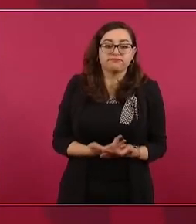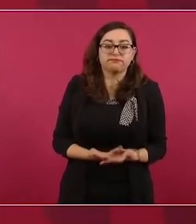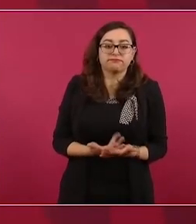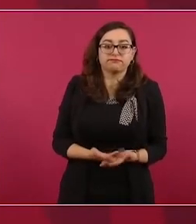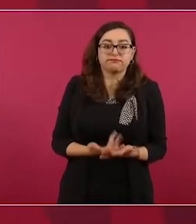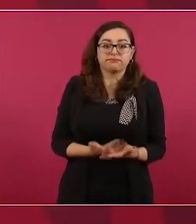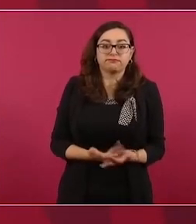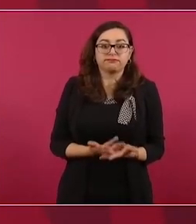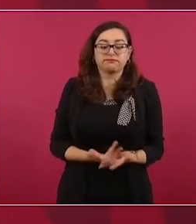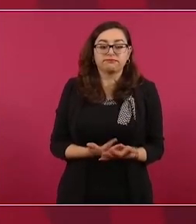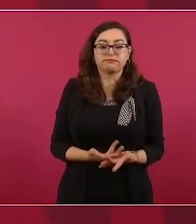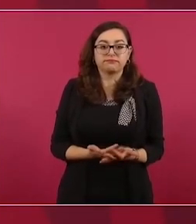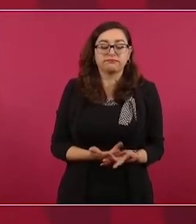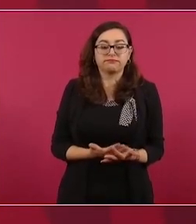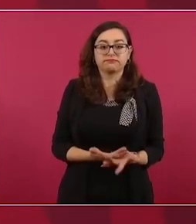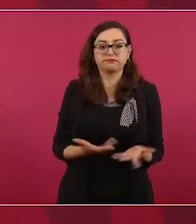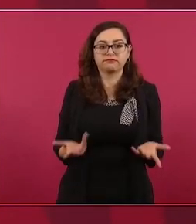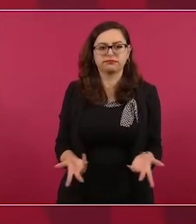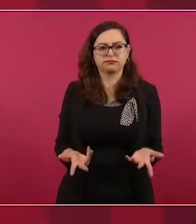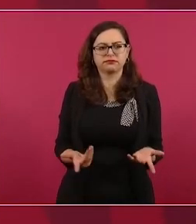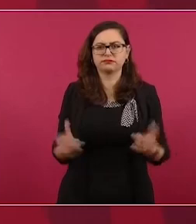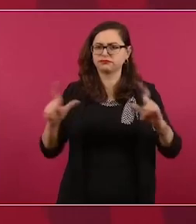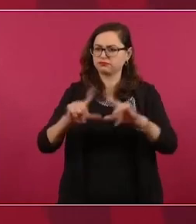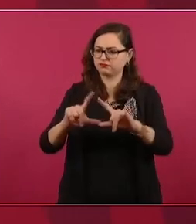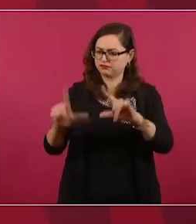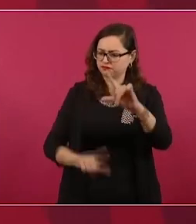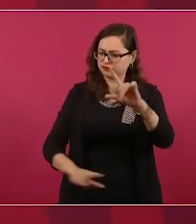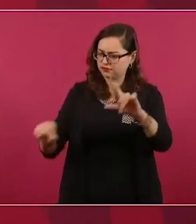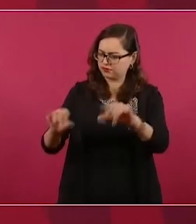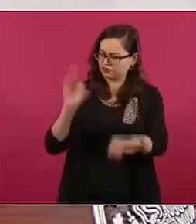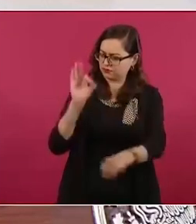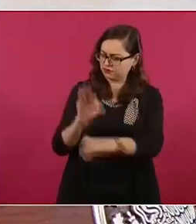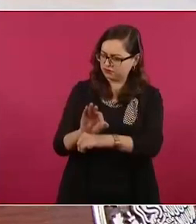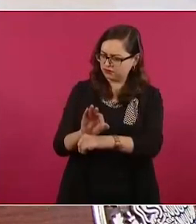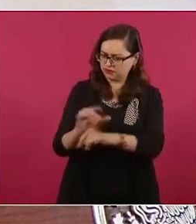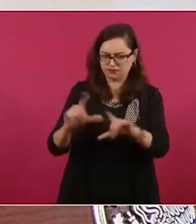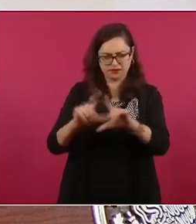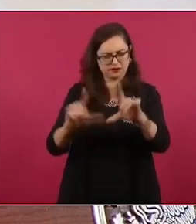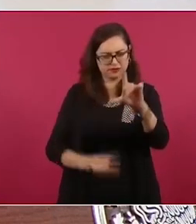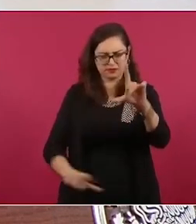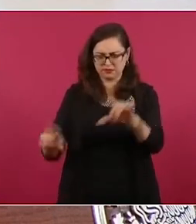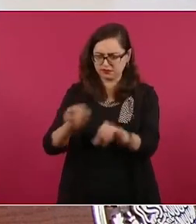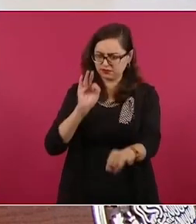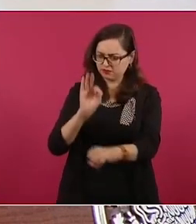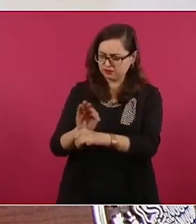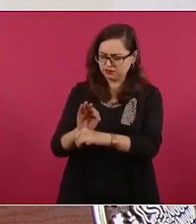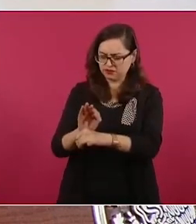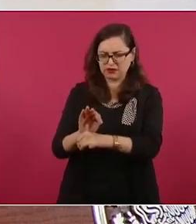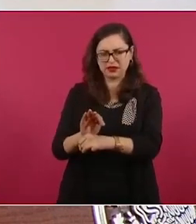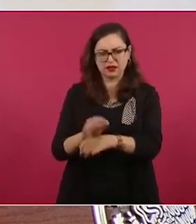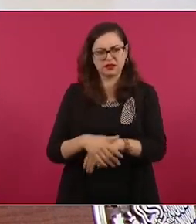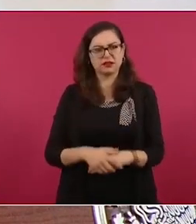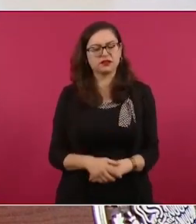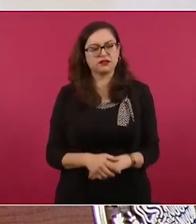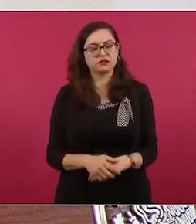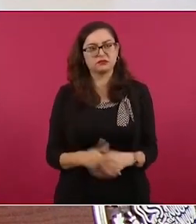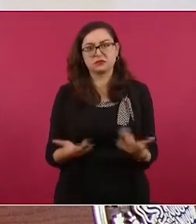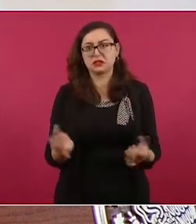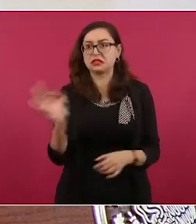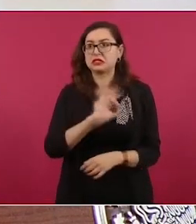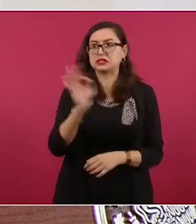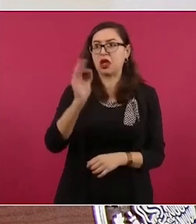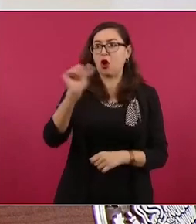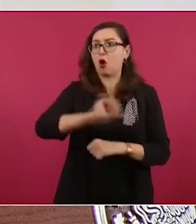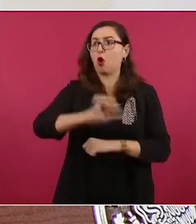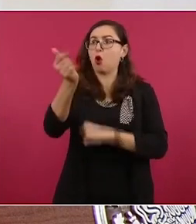era la defensa nacional. Es la defensa nacional. ¡Claro que hace falta la defensa